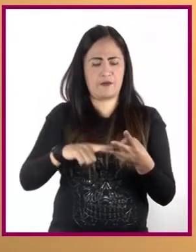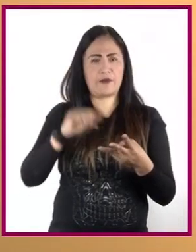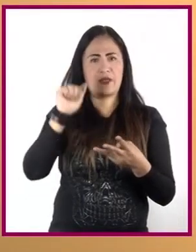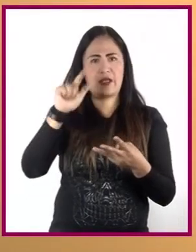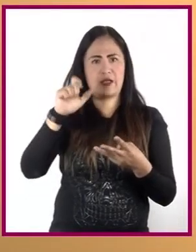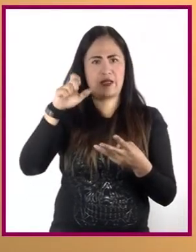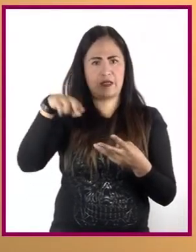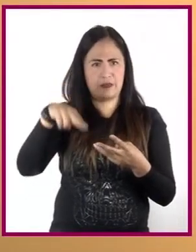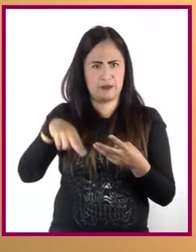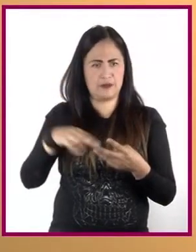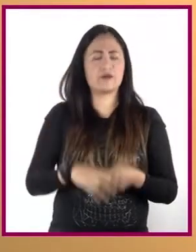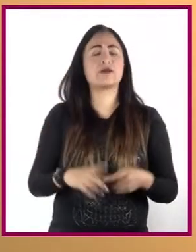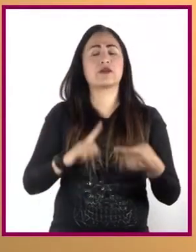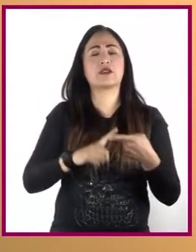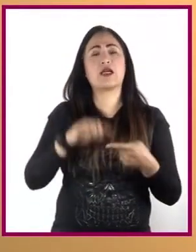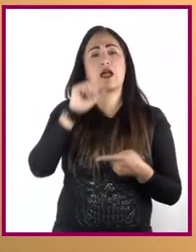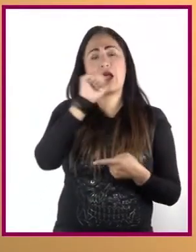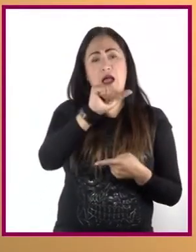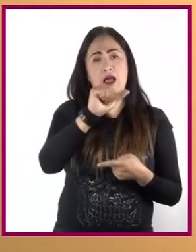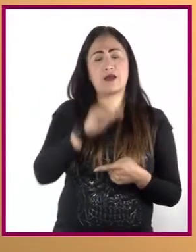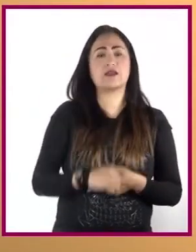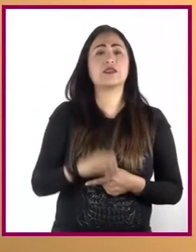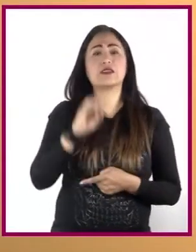Opciones. Inciso A,